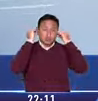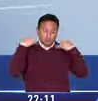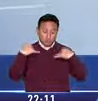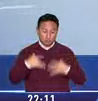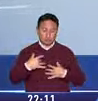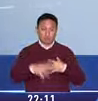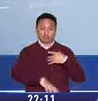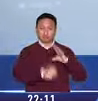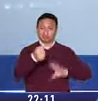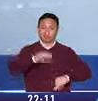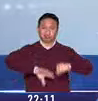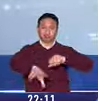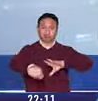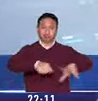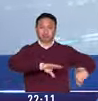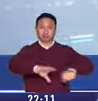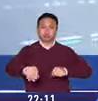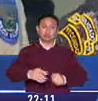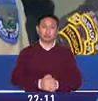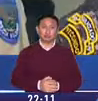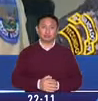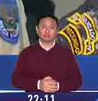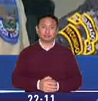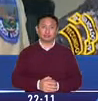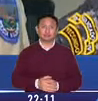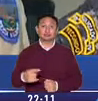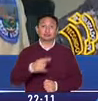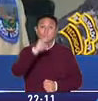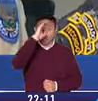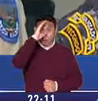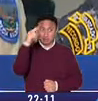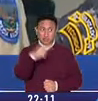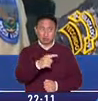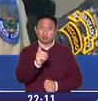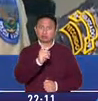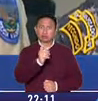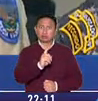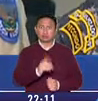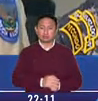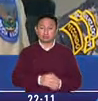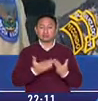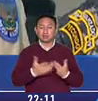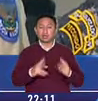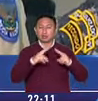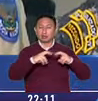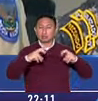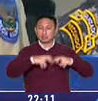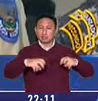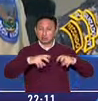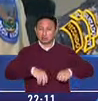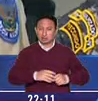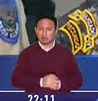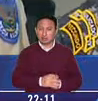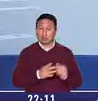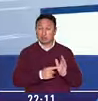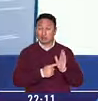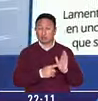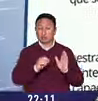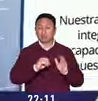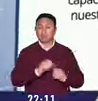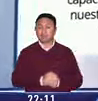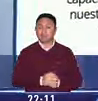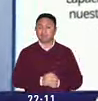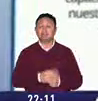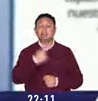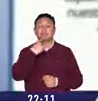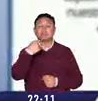decir, no son policías. No son por ningún motivo policías, pues... Las investigaciones oportunamente lo diremos. En un